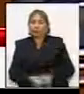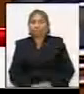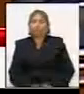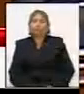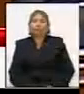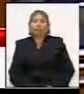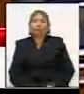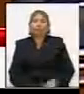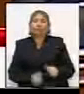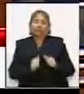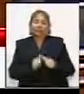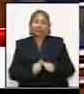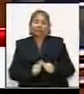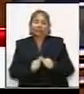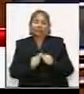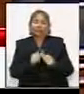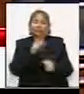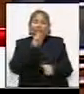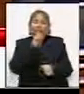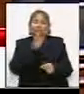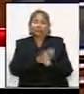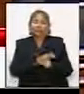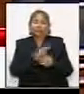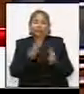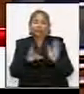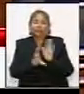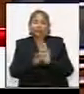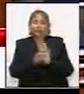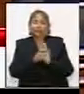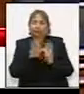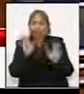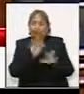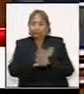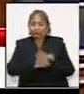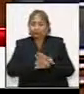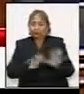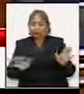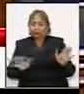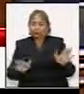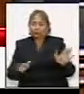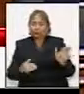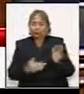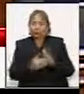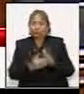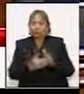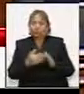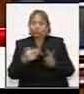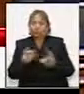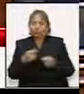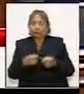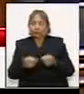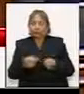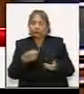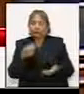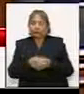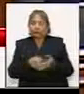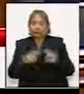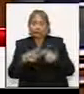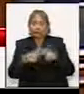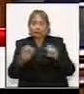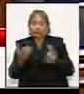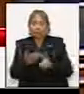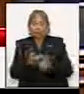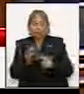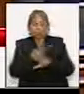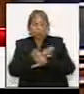de este nombramiento y el cumplimiento de la ley. Basta, basta de argollas, de tarjetazos.